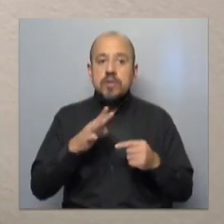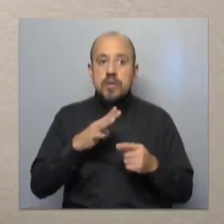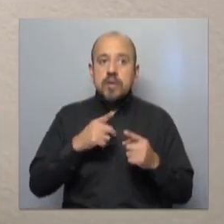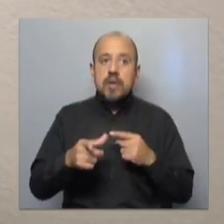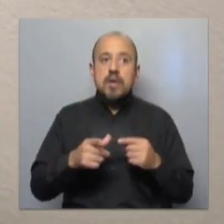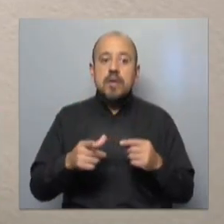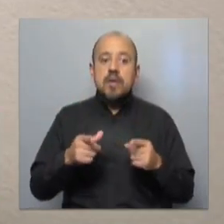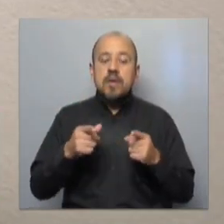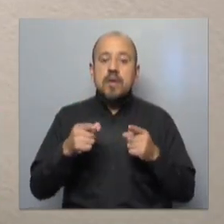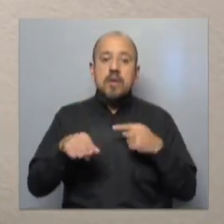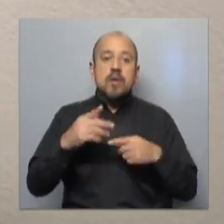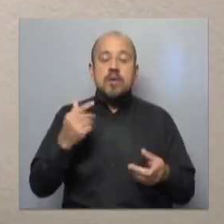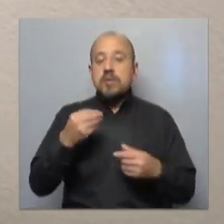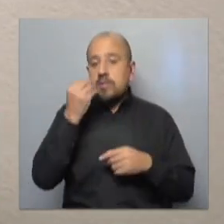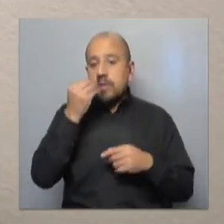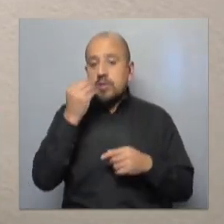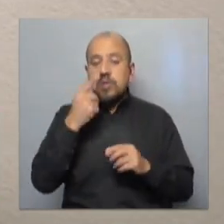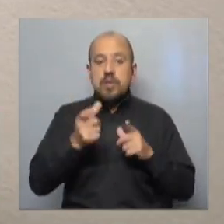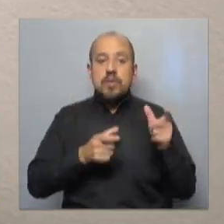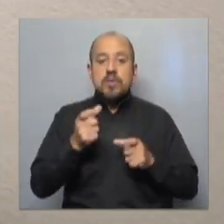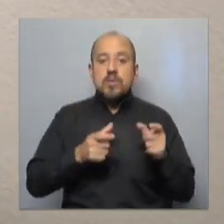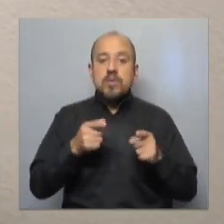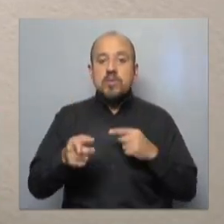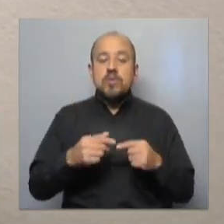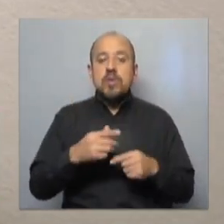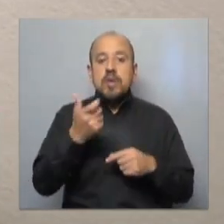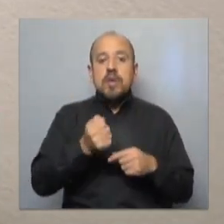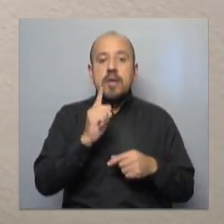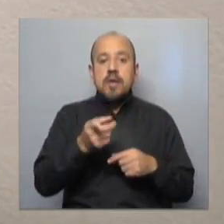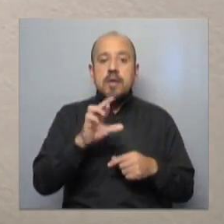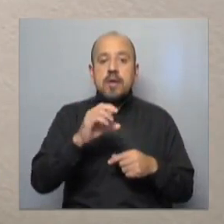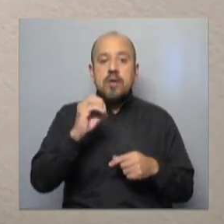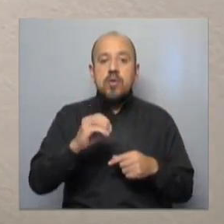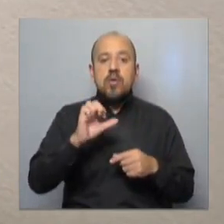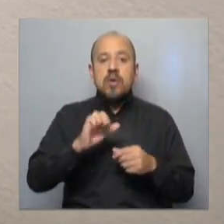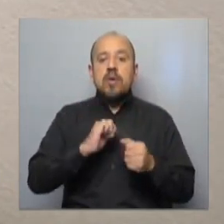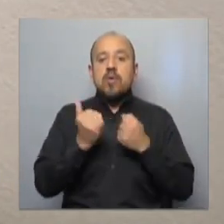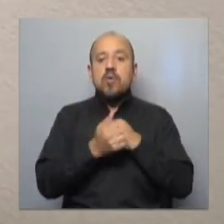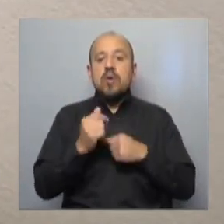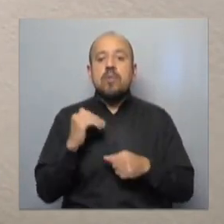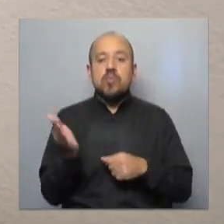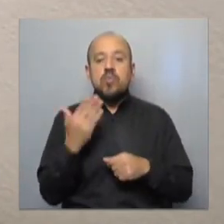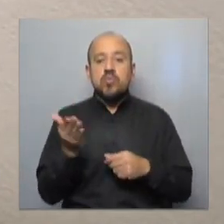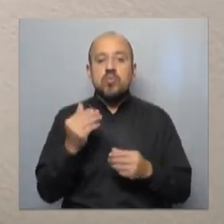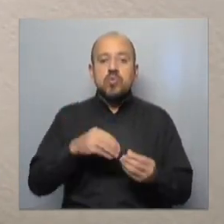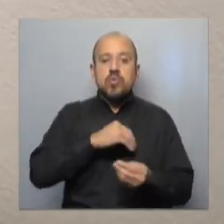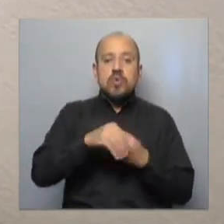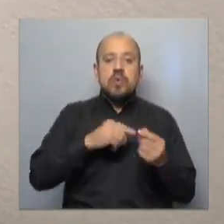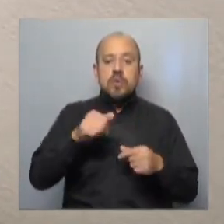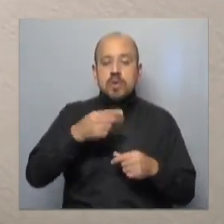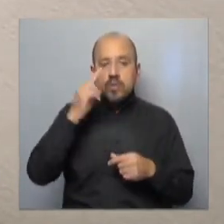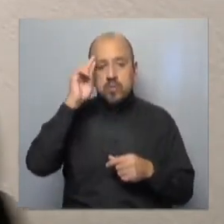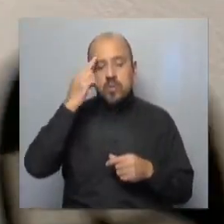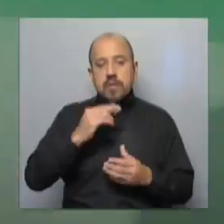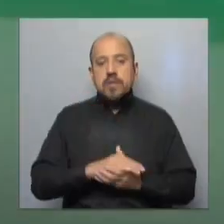garantiza la alimentación a la población la agroecología protagonizada por la producción familiar en nuestro país